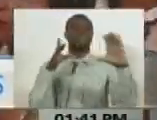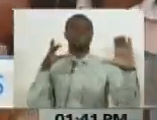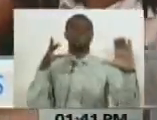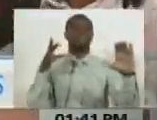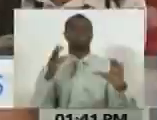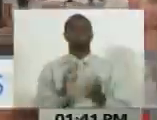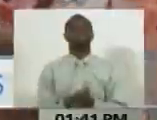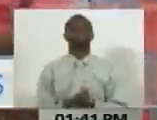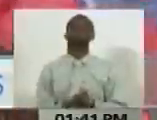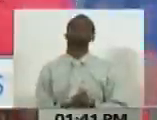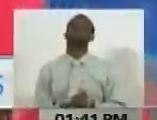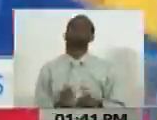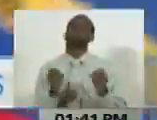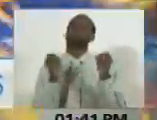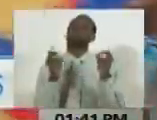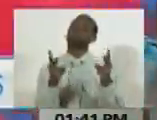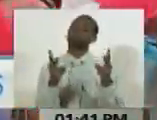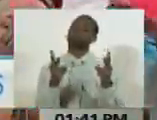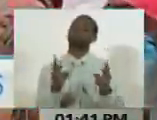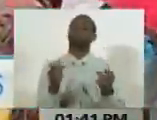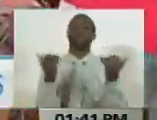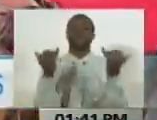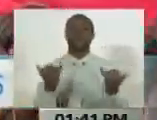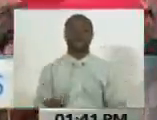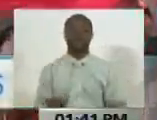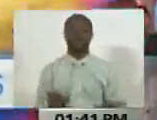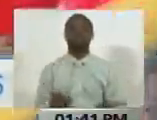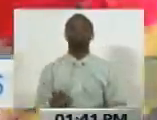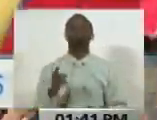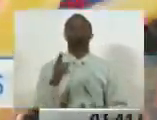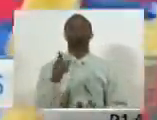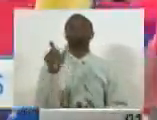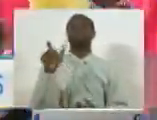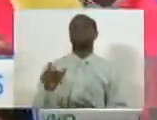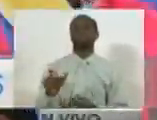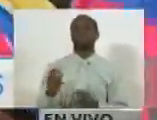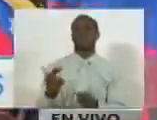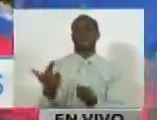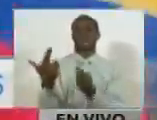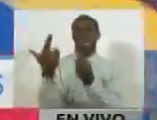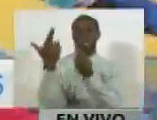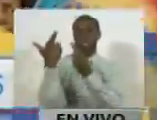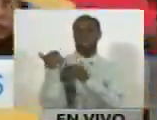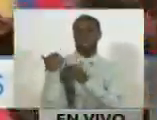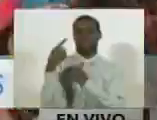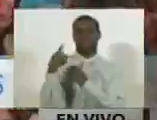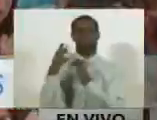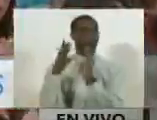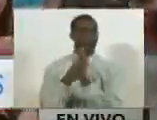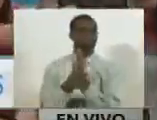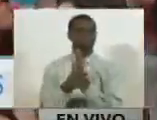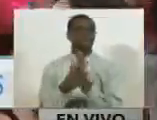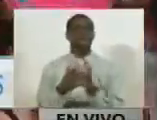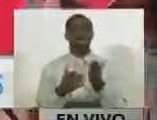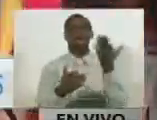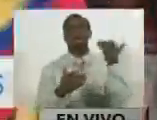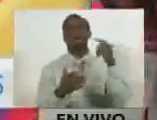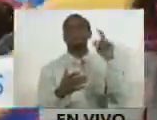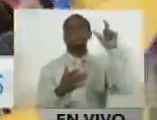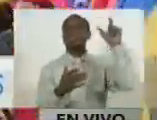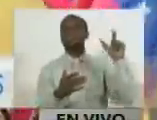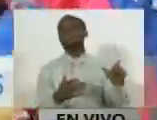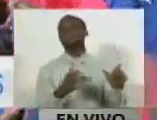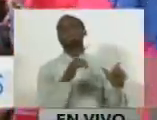Y bien, a continuación, el responsable del cumplimiento del legado de nuestro